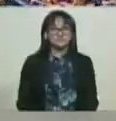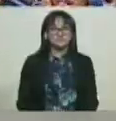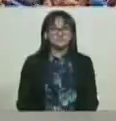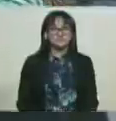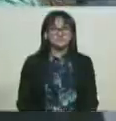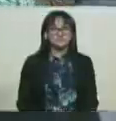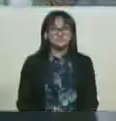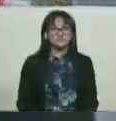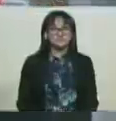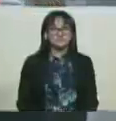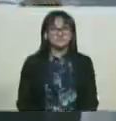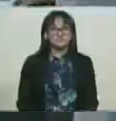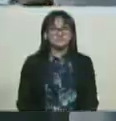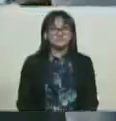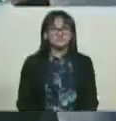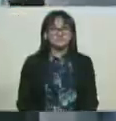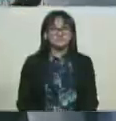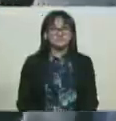si yaracuy